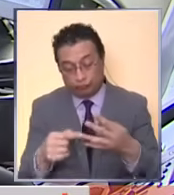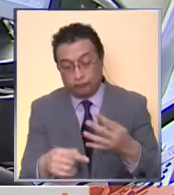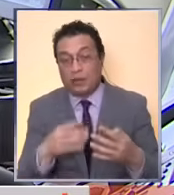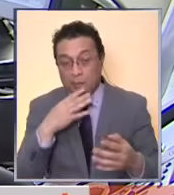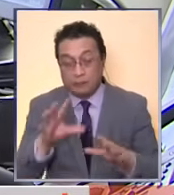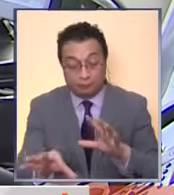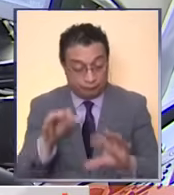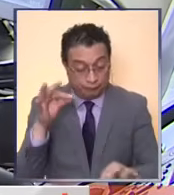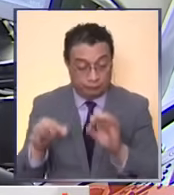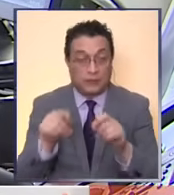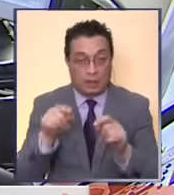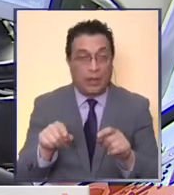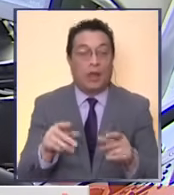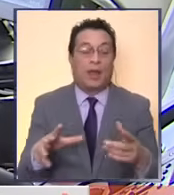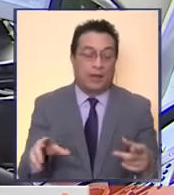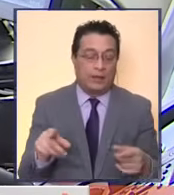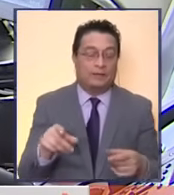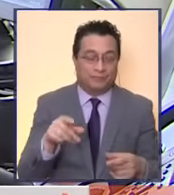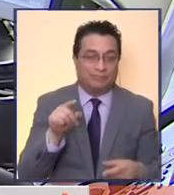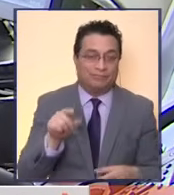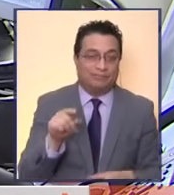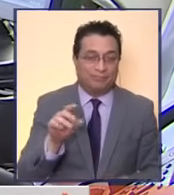habla